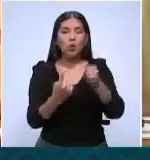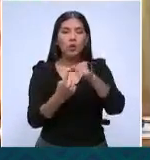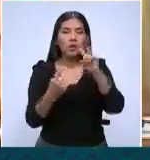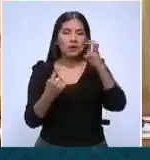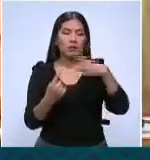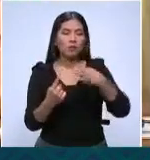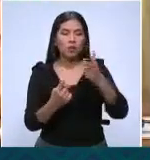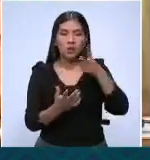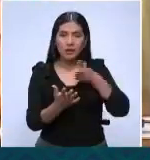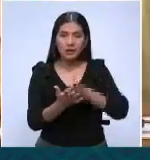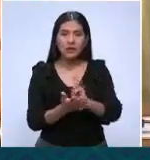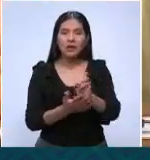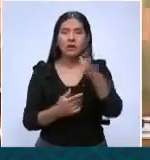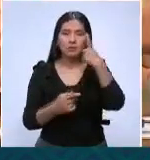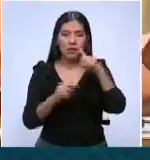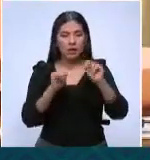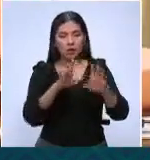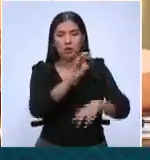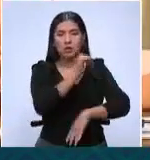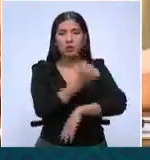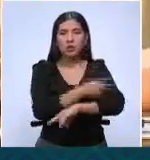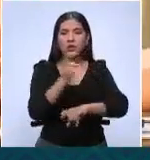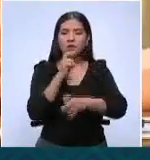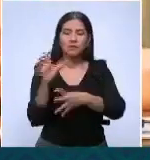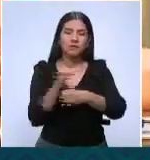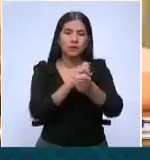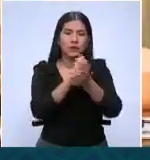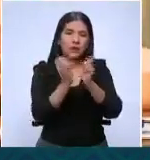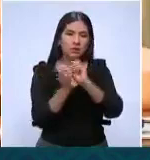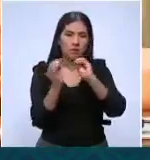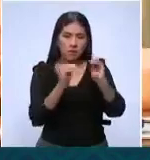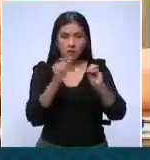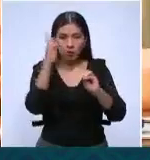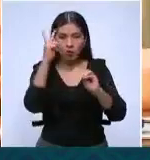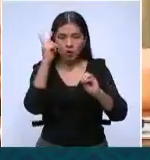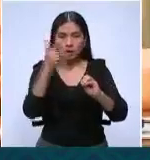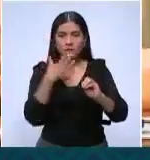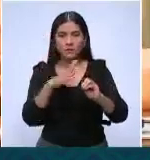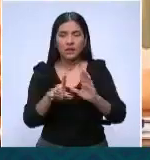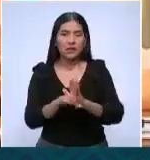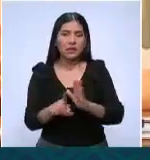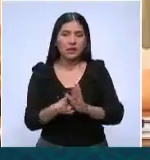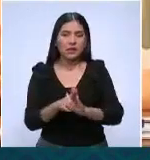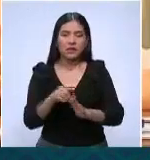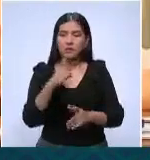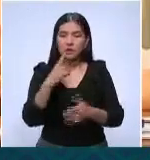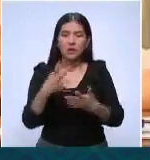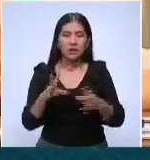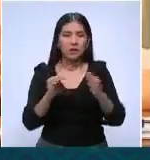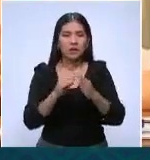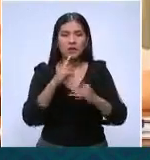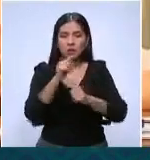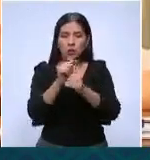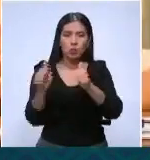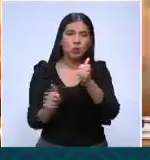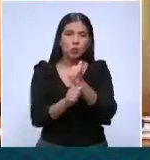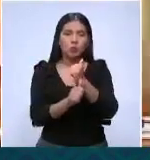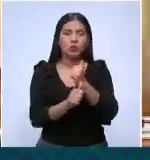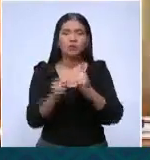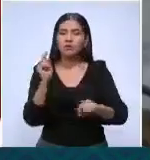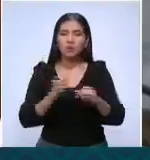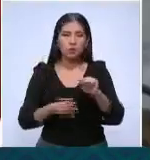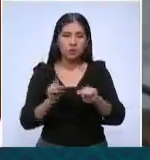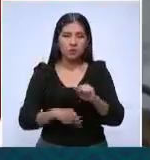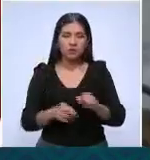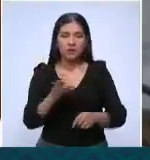las autoridades de dicho país para cambiar su política hostil hacia los gobiernos que dignamente no se subordinan a sus